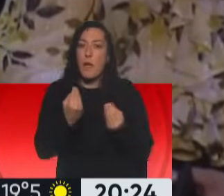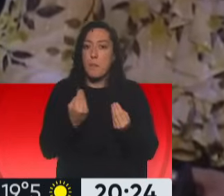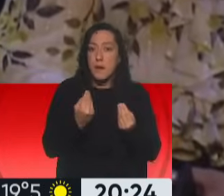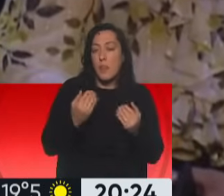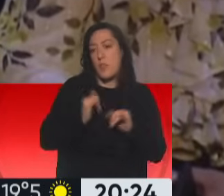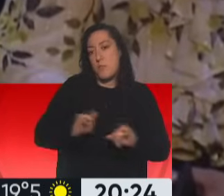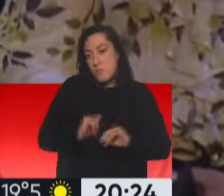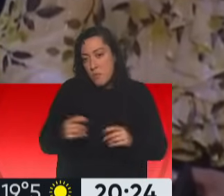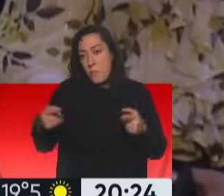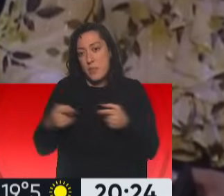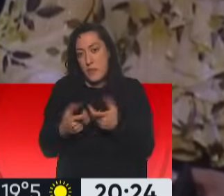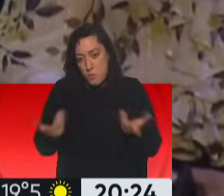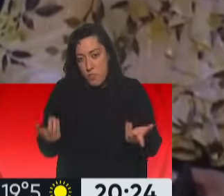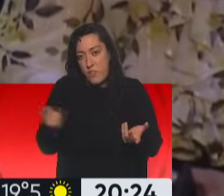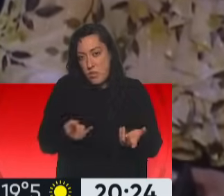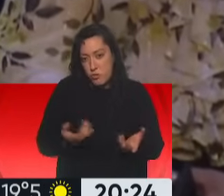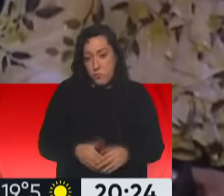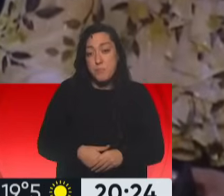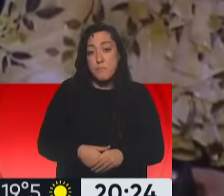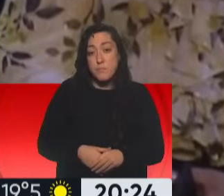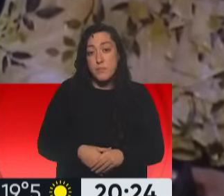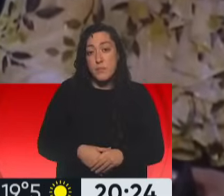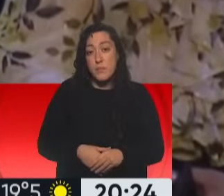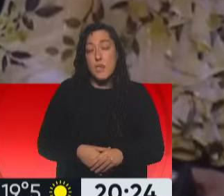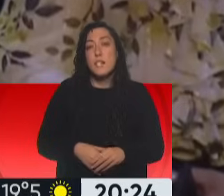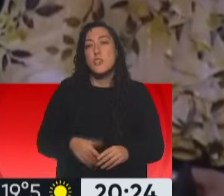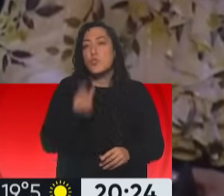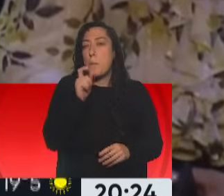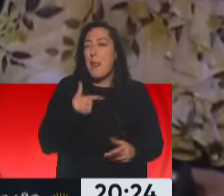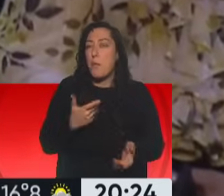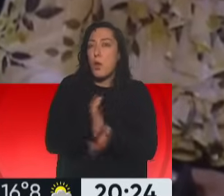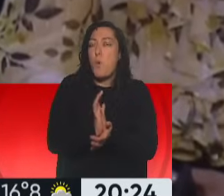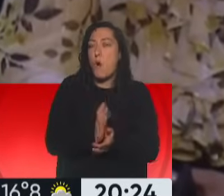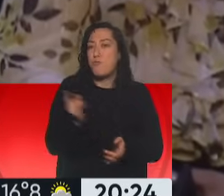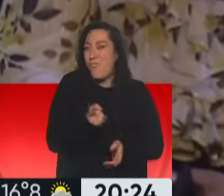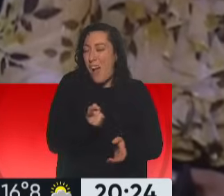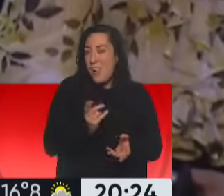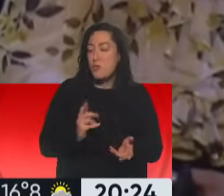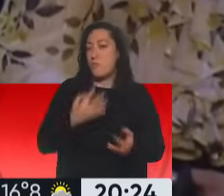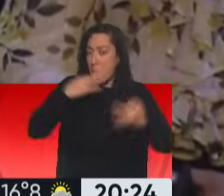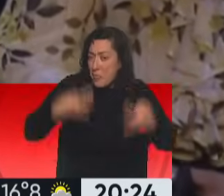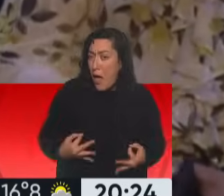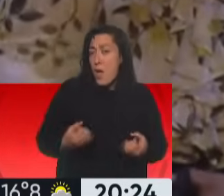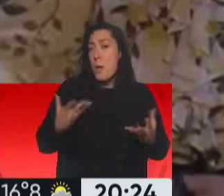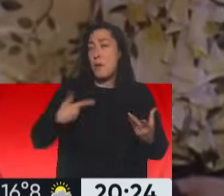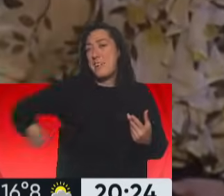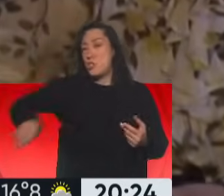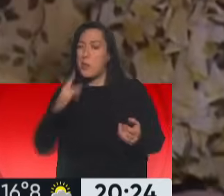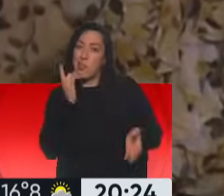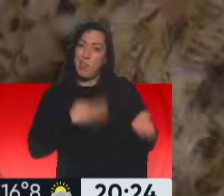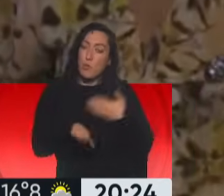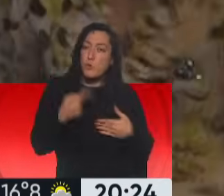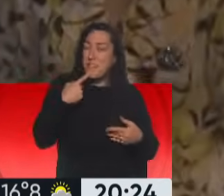cámaras, obviamente. Y cuando hablo de espejismo, lo digo en un sentido literal. Bajo la excusa del